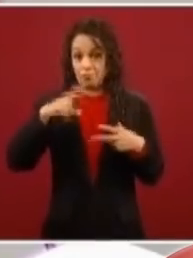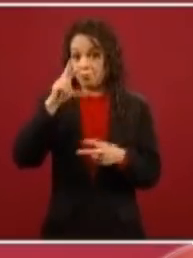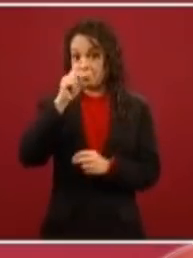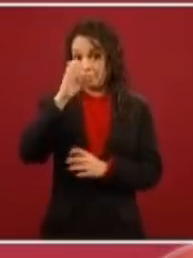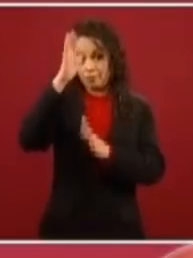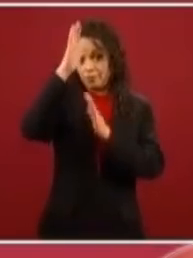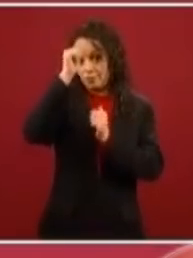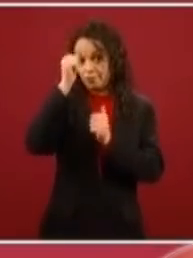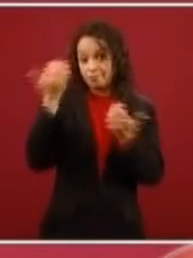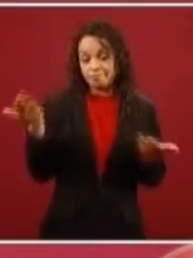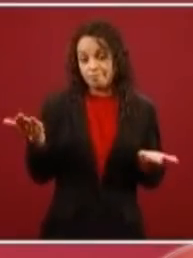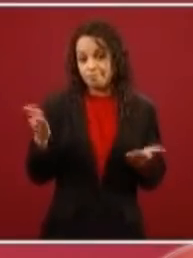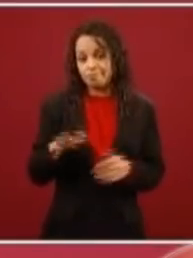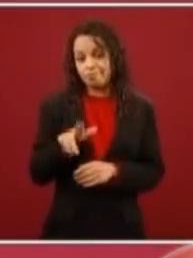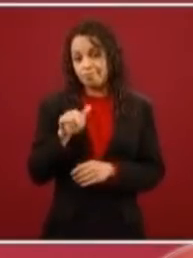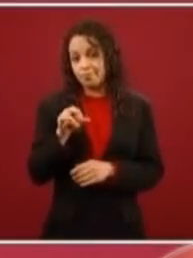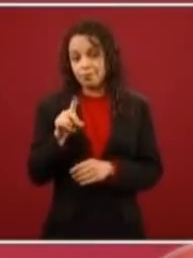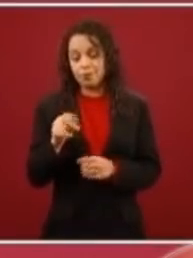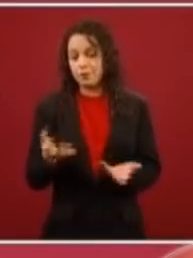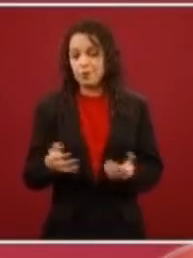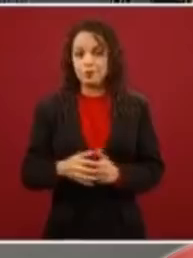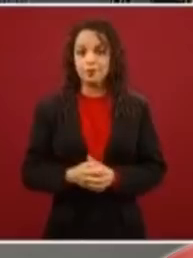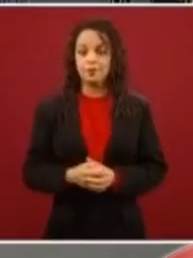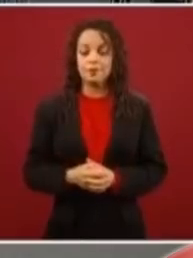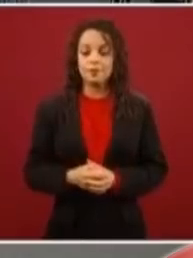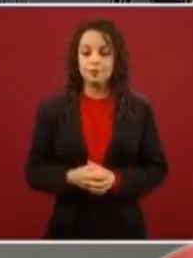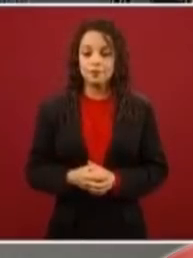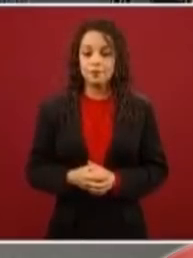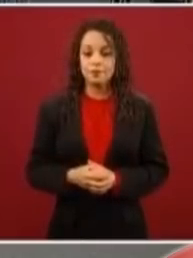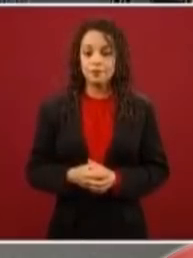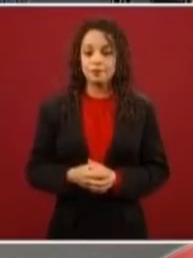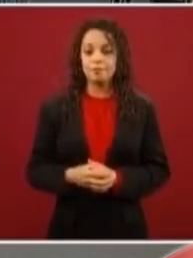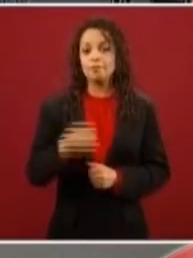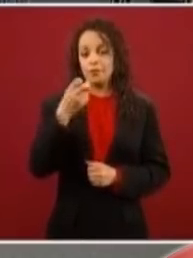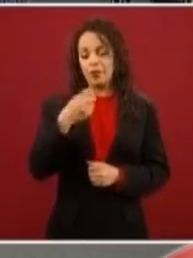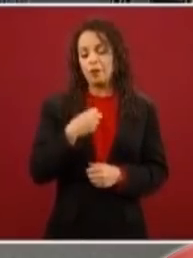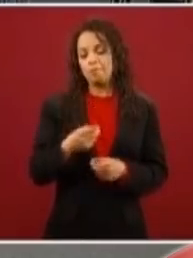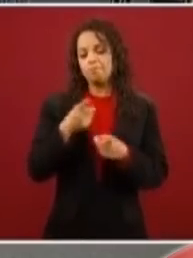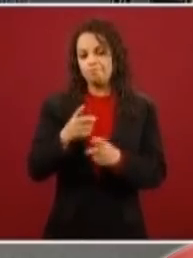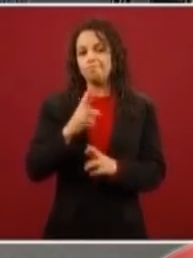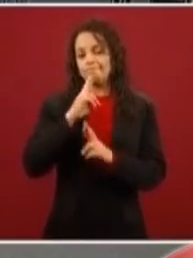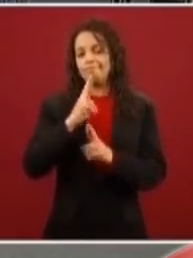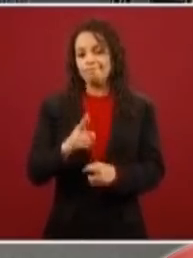nuestros adversarios. Eso es lo que te puedo contestar. Presidente, quiero aprovechar ahora que ya está aquí.